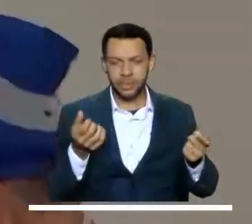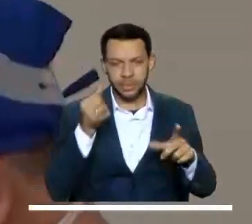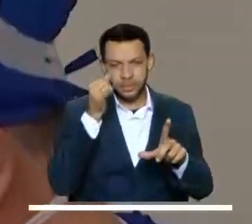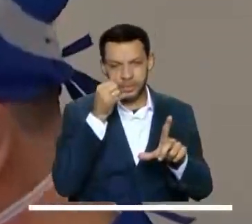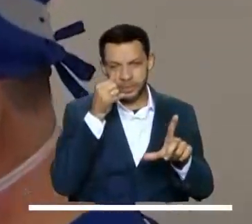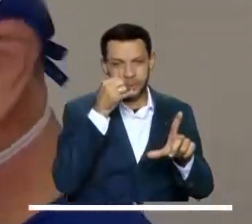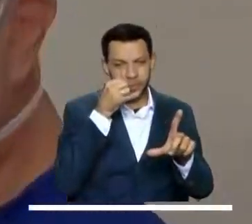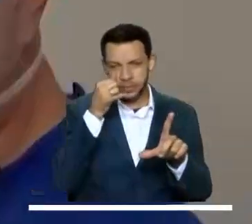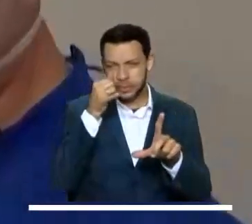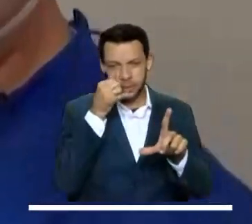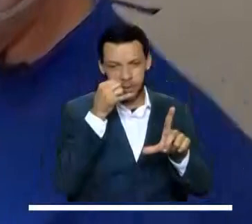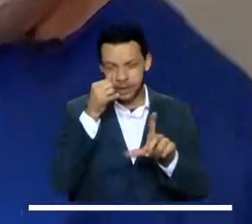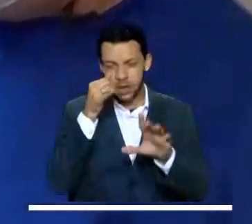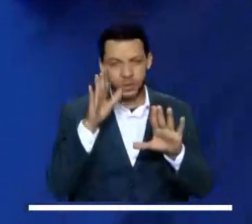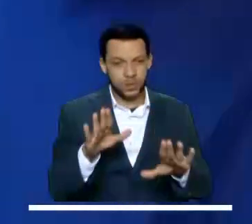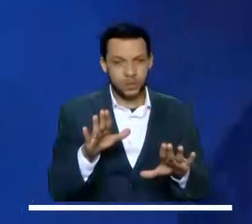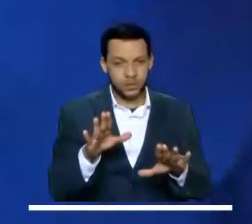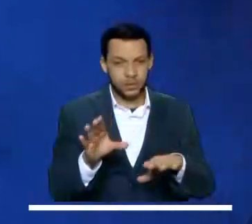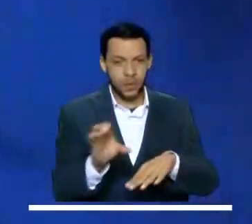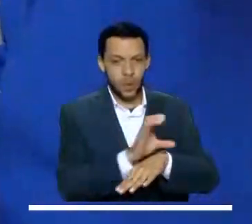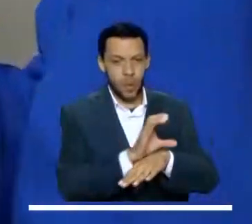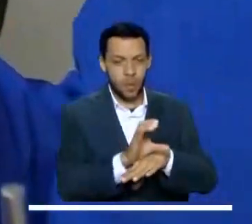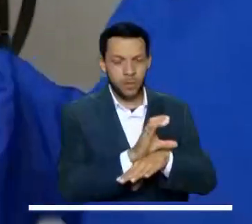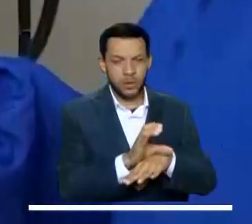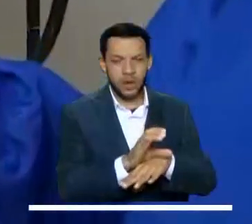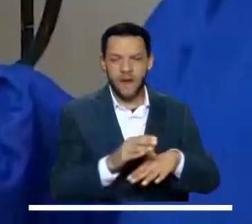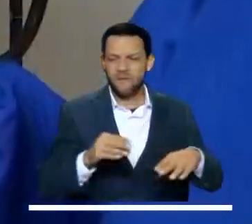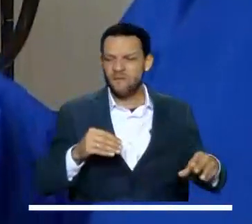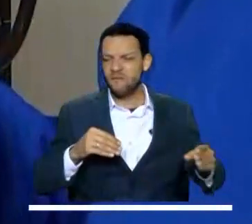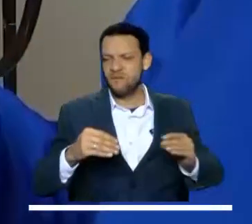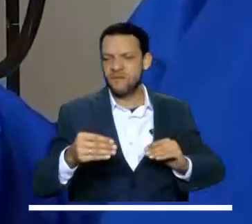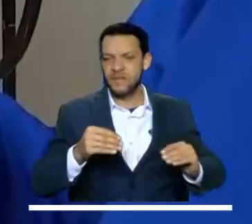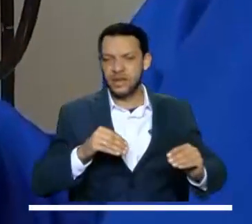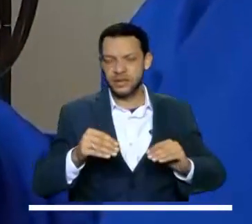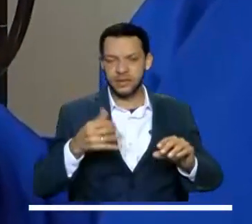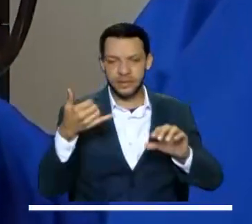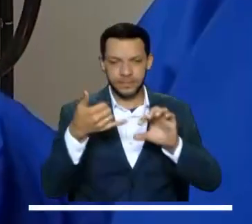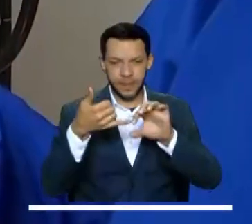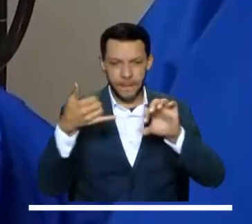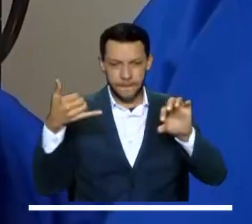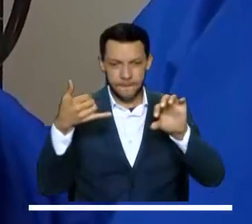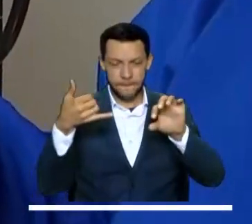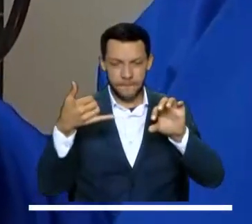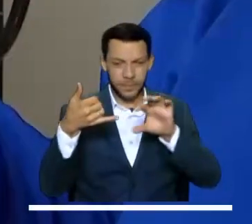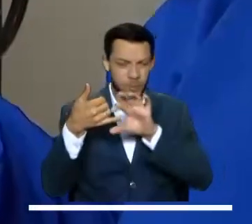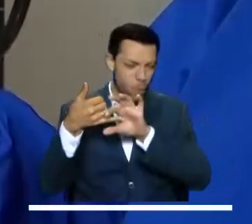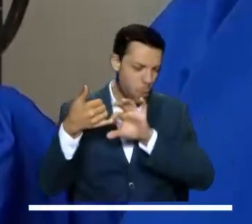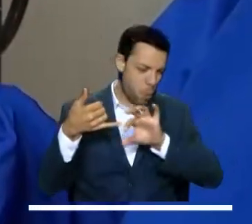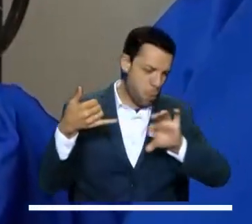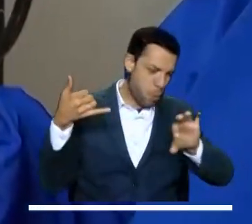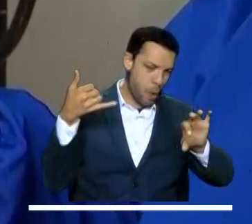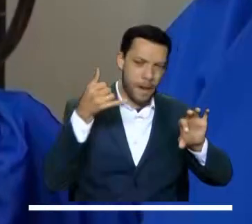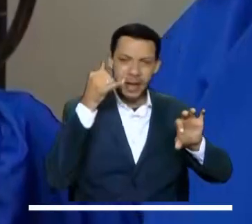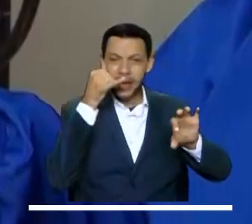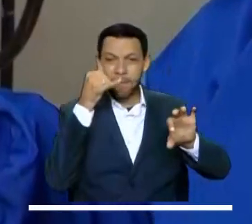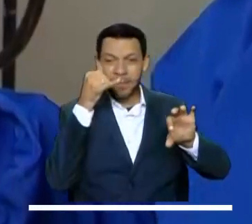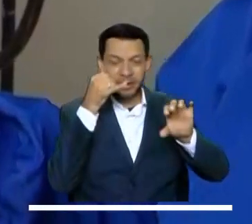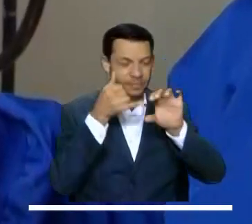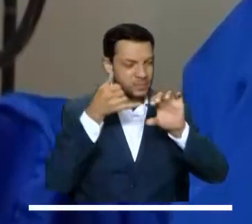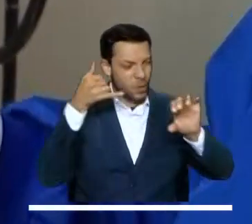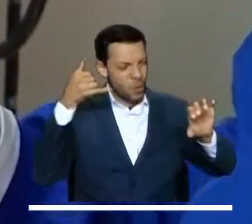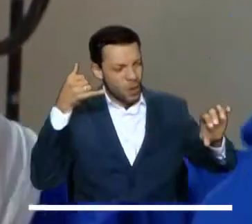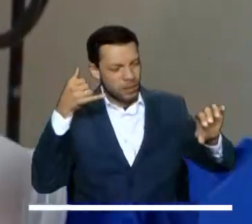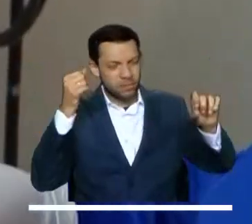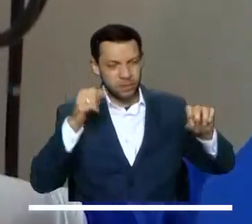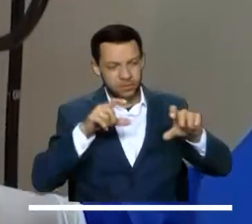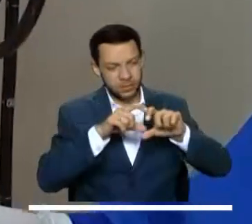Utilizamos equipos de marca Olympus, muy delgados, de 9 milímetros de diámetro, que nos permiten visualizar todo lo que es la estructura y el funcionamiento del